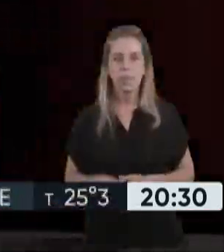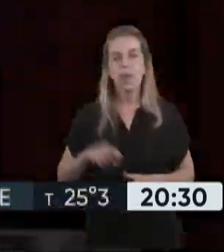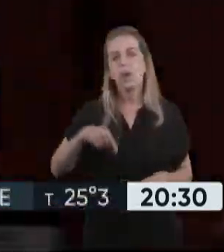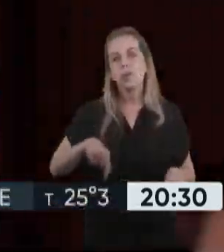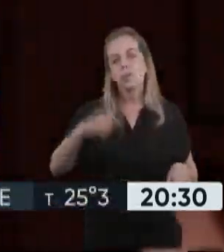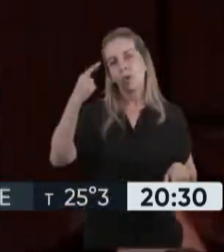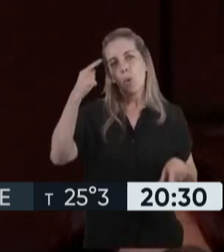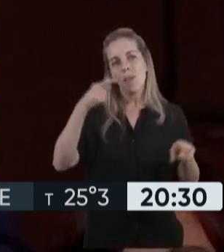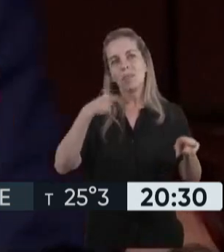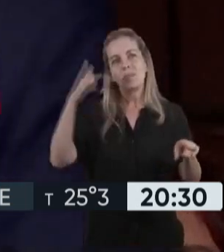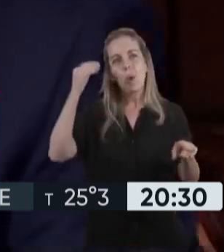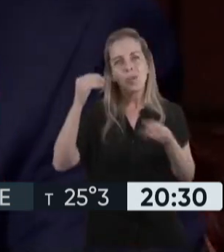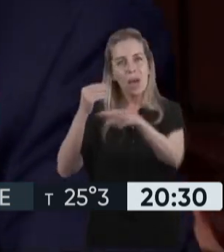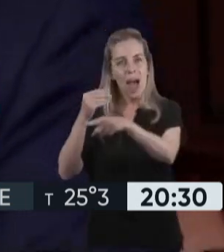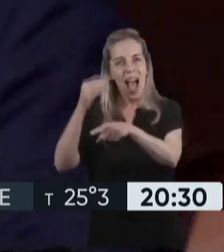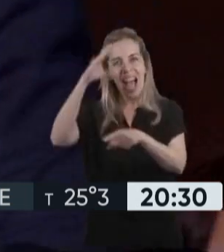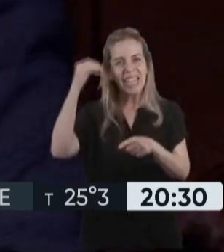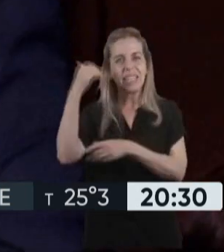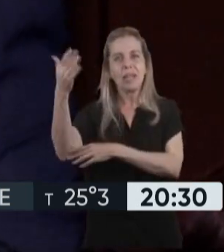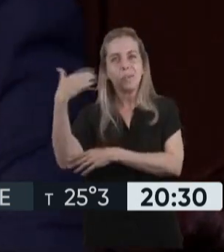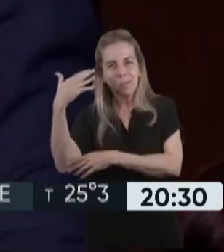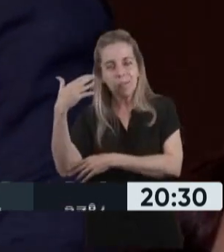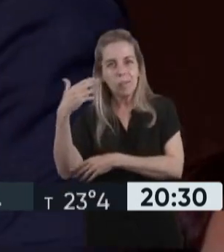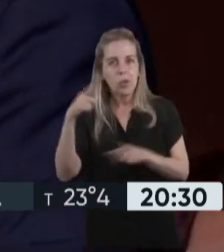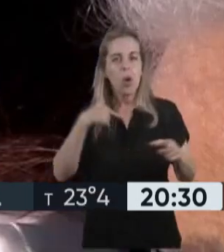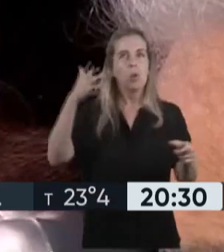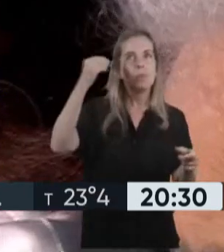pensaba recién cuando lo escuchaba hablar a Cristina que hace 2 años,